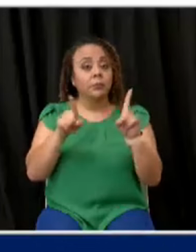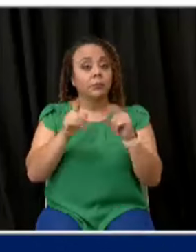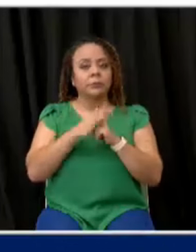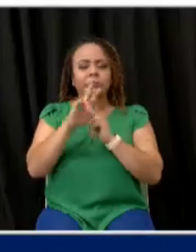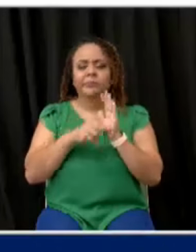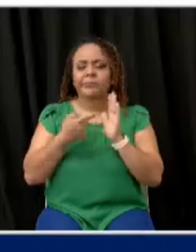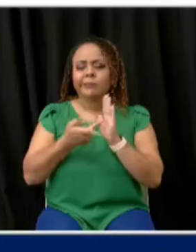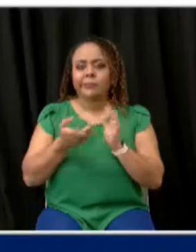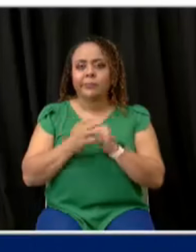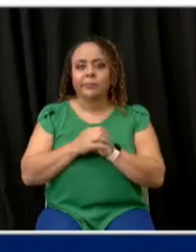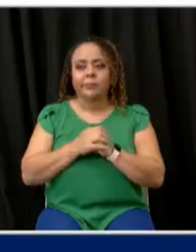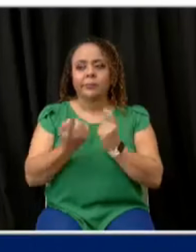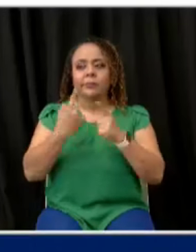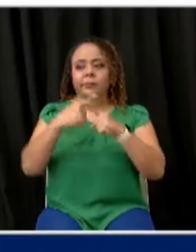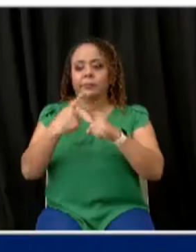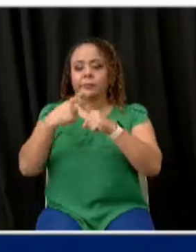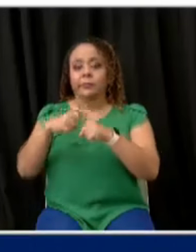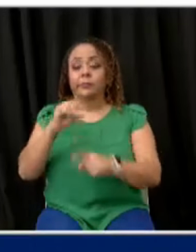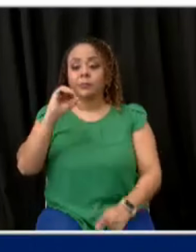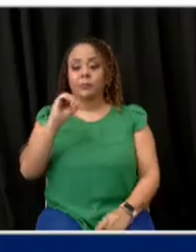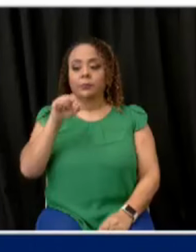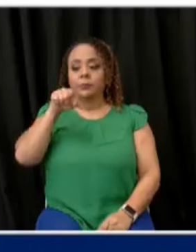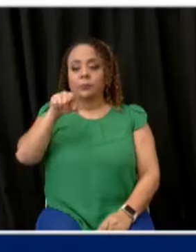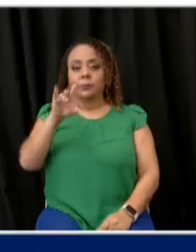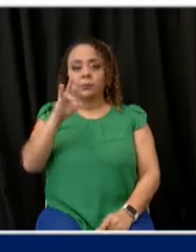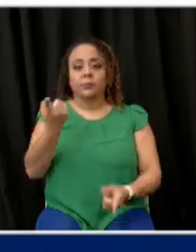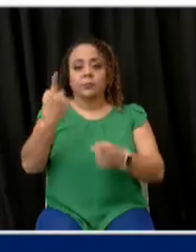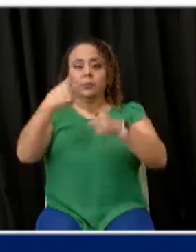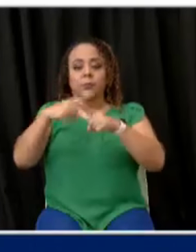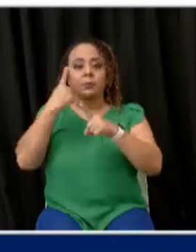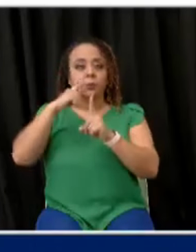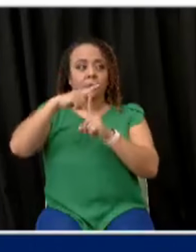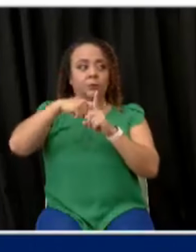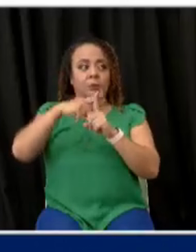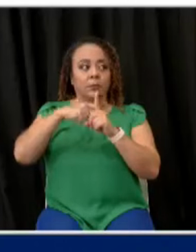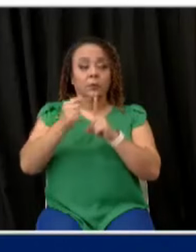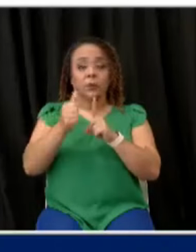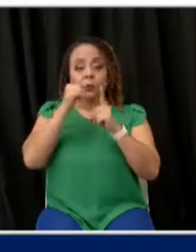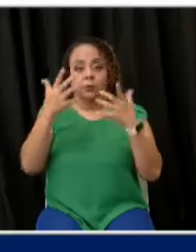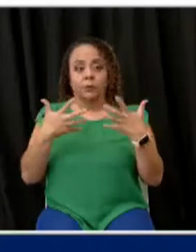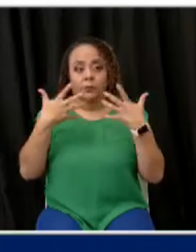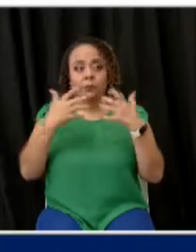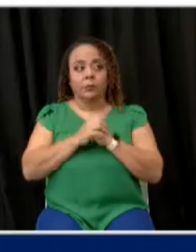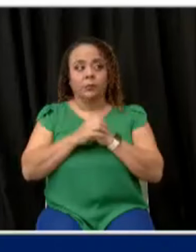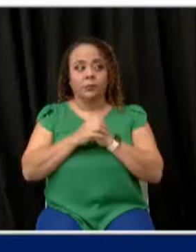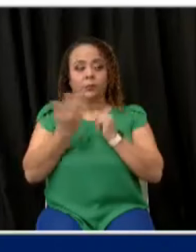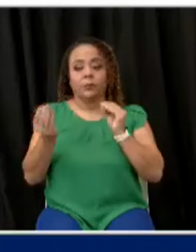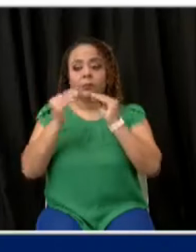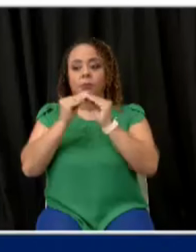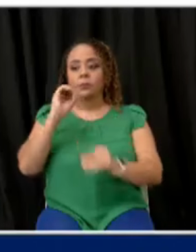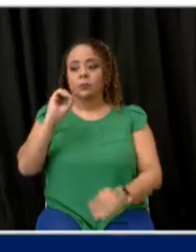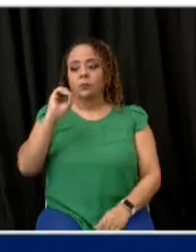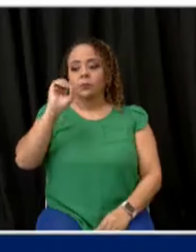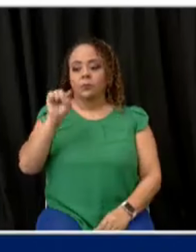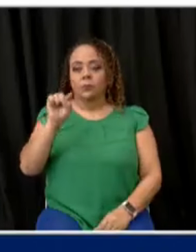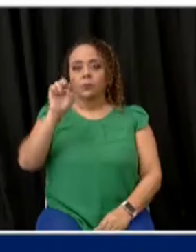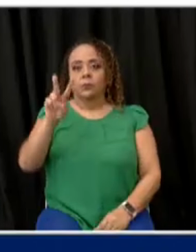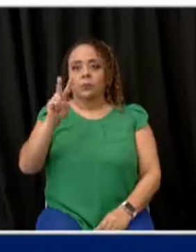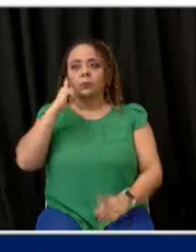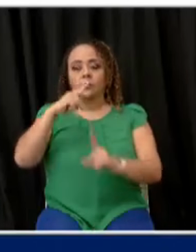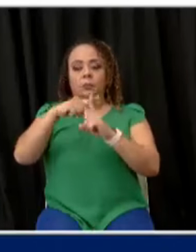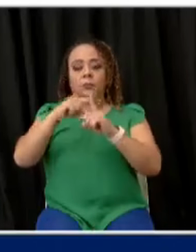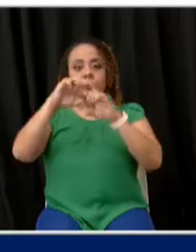que la multiplicación de 0.7 multiplicado por la temperatura húmeda más 0.2 por la temperatura